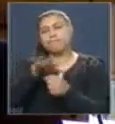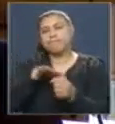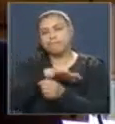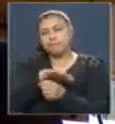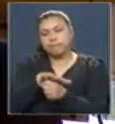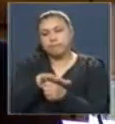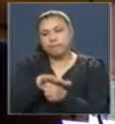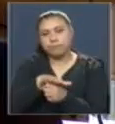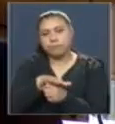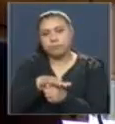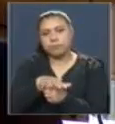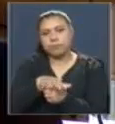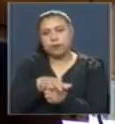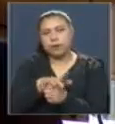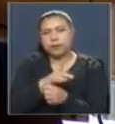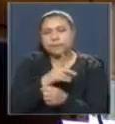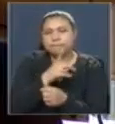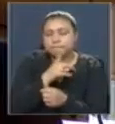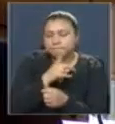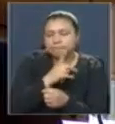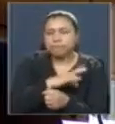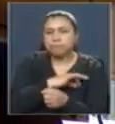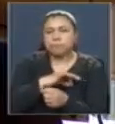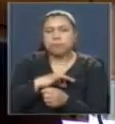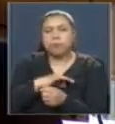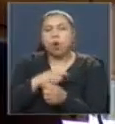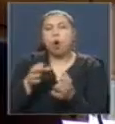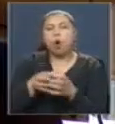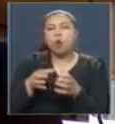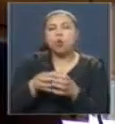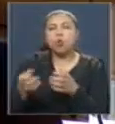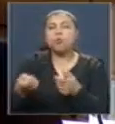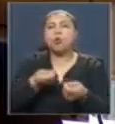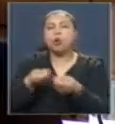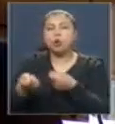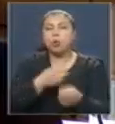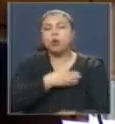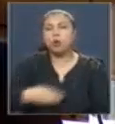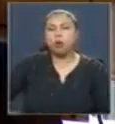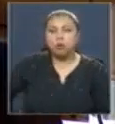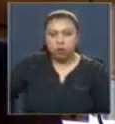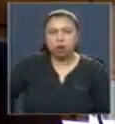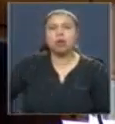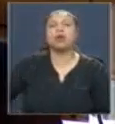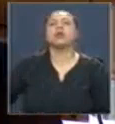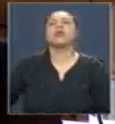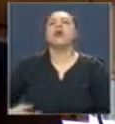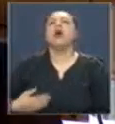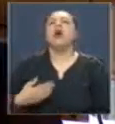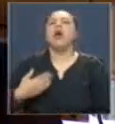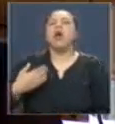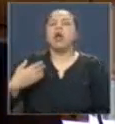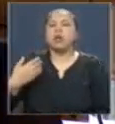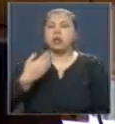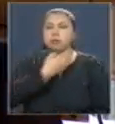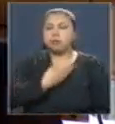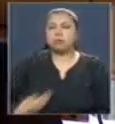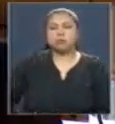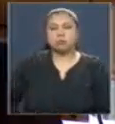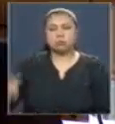que... Yo no sé si el ministro y el equipo económico, el gobierno y el presidente que dicen que es economista se han dado cuenta,